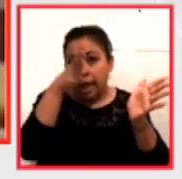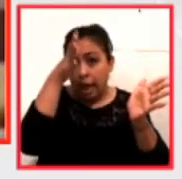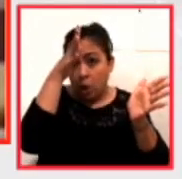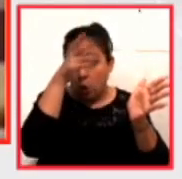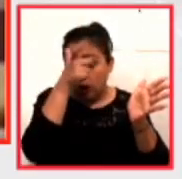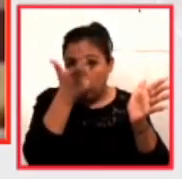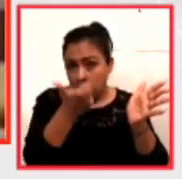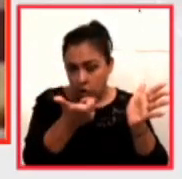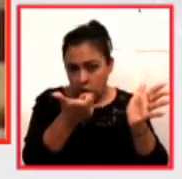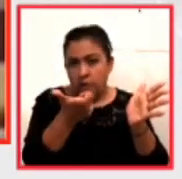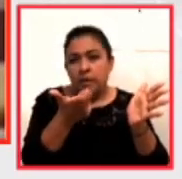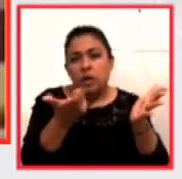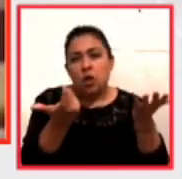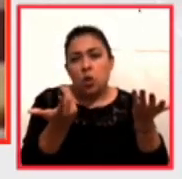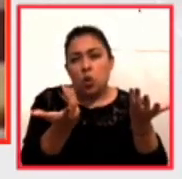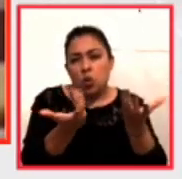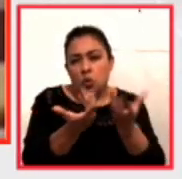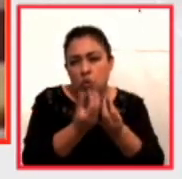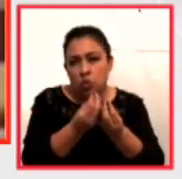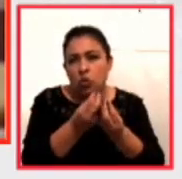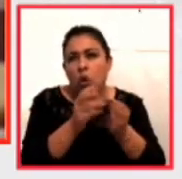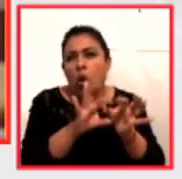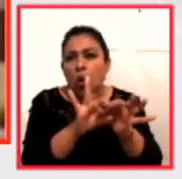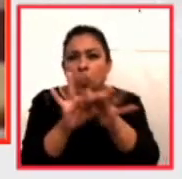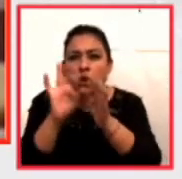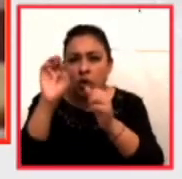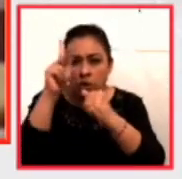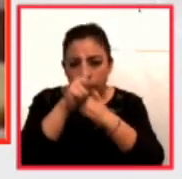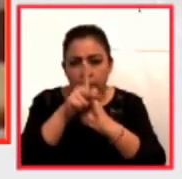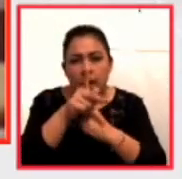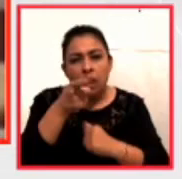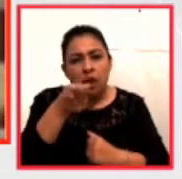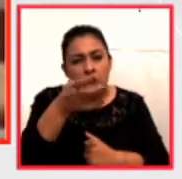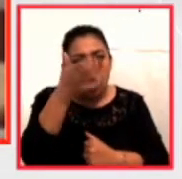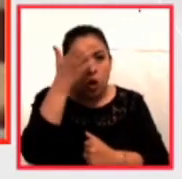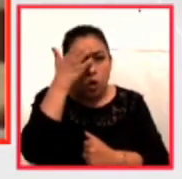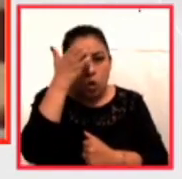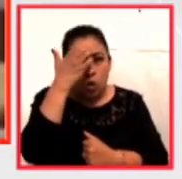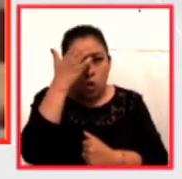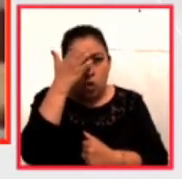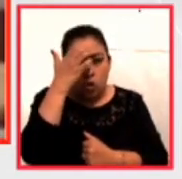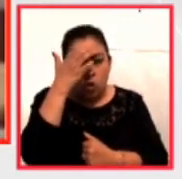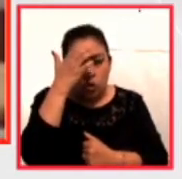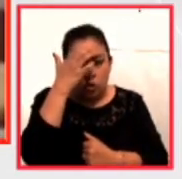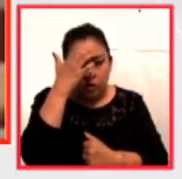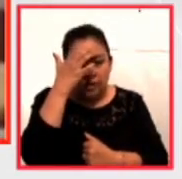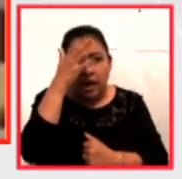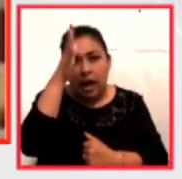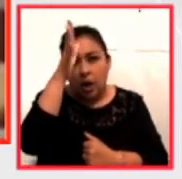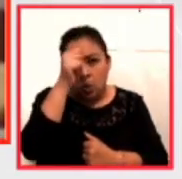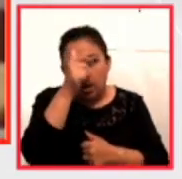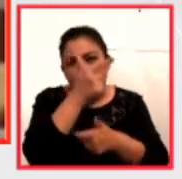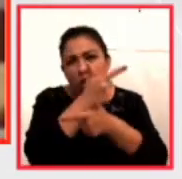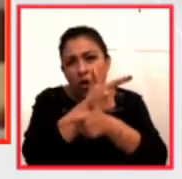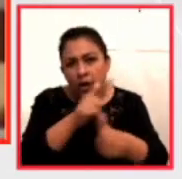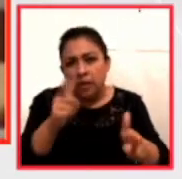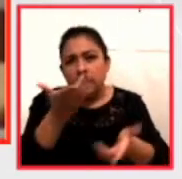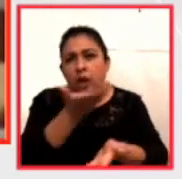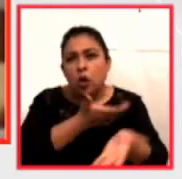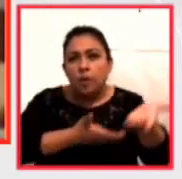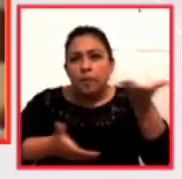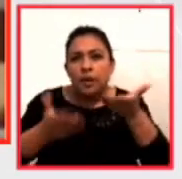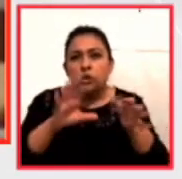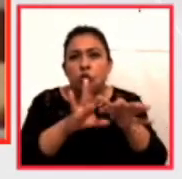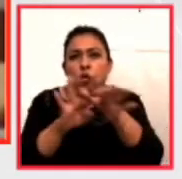económico de asociación con la Unión Europea, que es conocido básicamente como el TELCUEM o Tratado de Libre Comercio con la Unión Europea. Ese